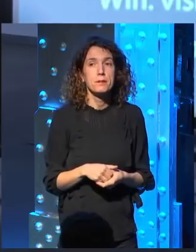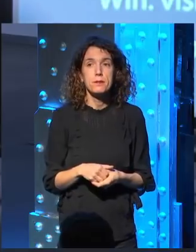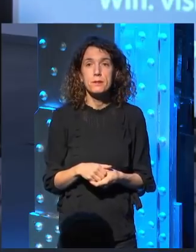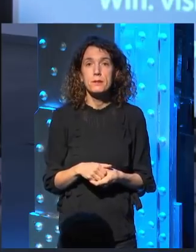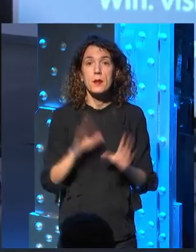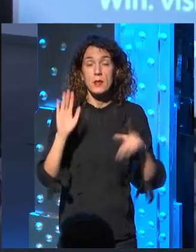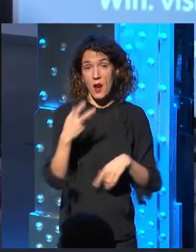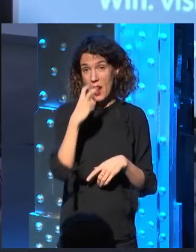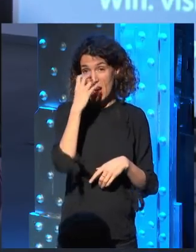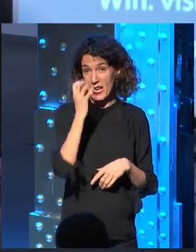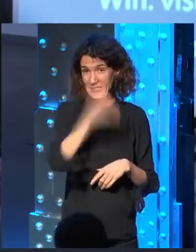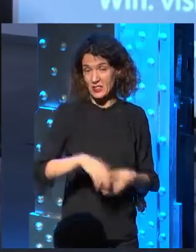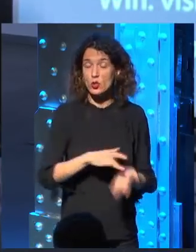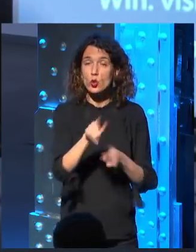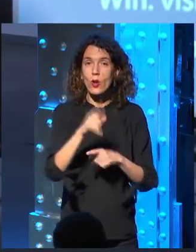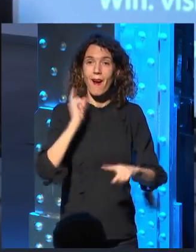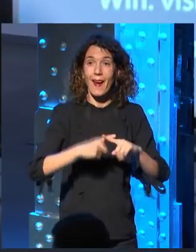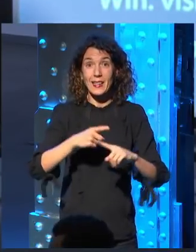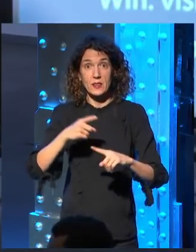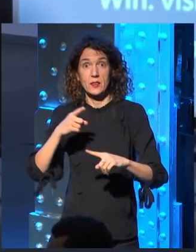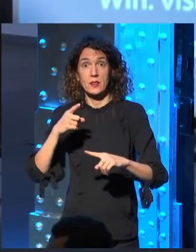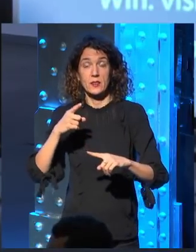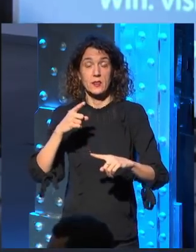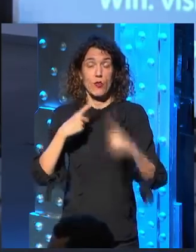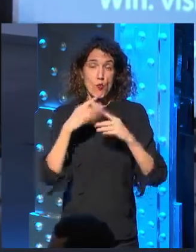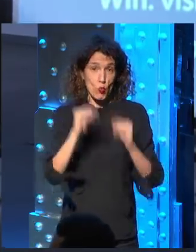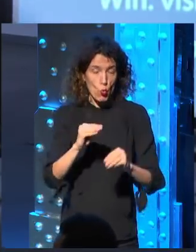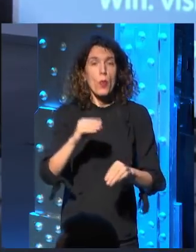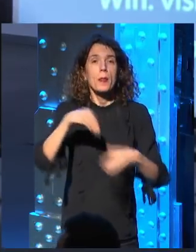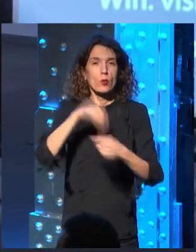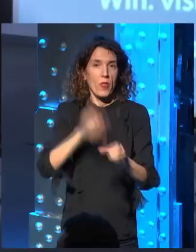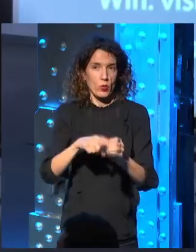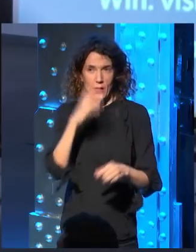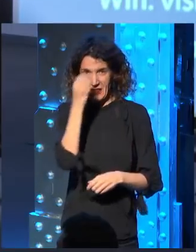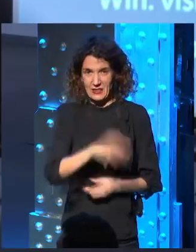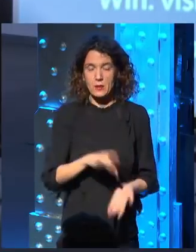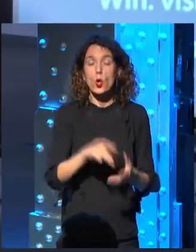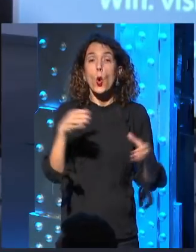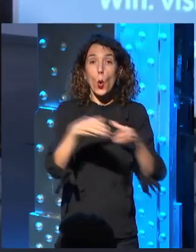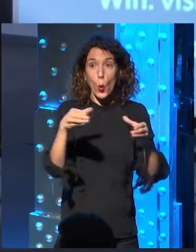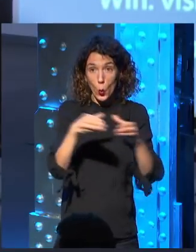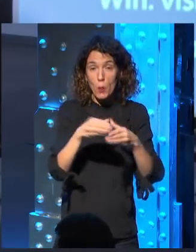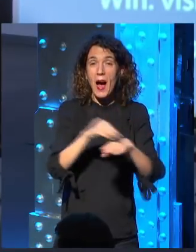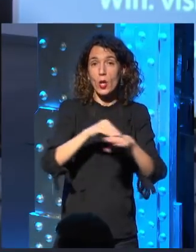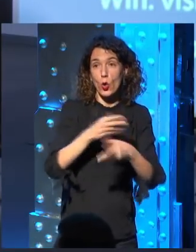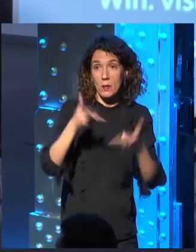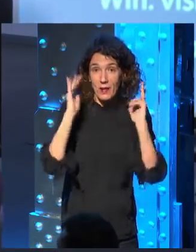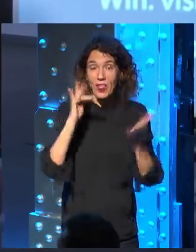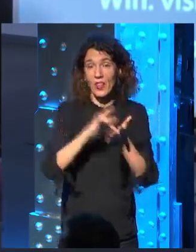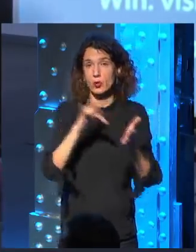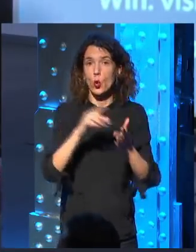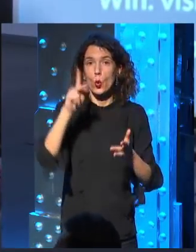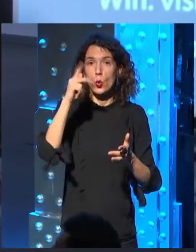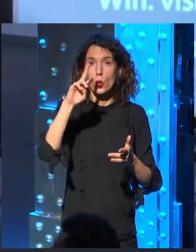Le arranca la nariz de un mordisco a la ex de su novio en una discoteca. El grupo armado Halcones de la Libertad del